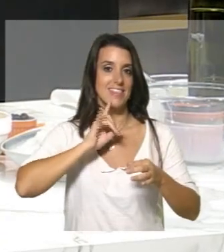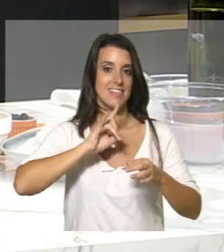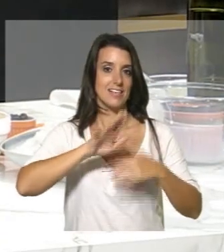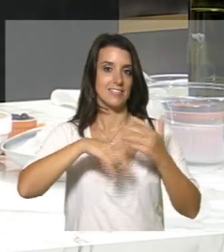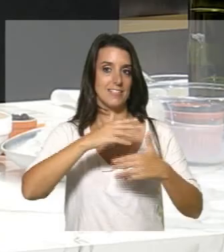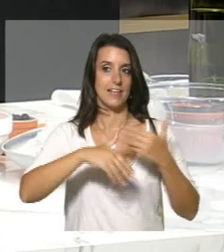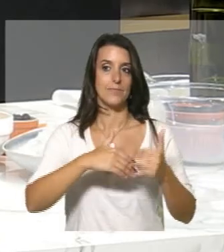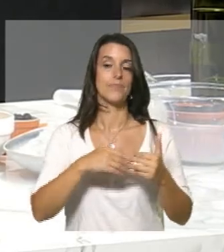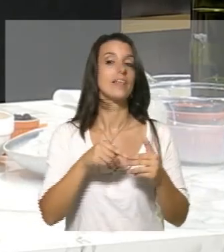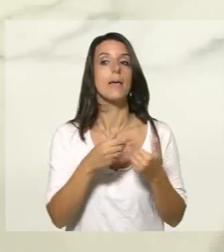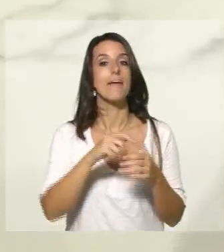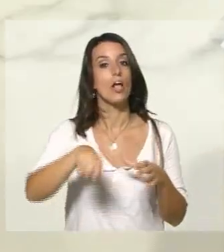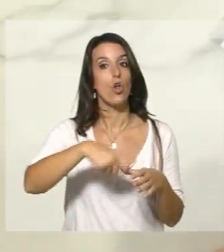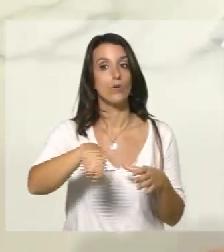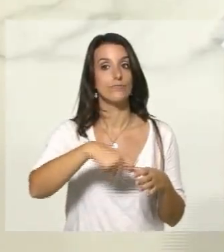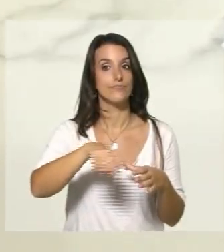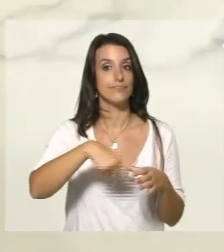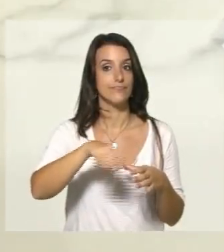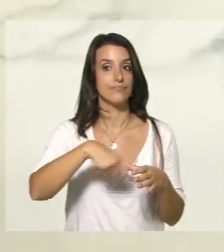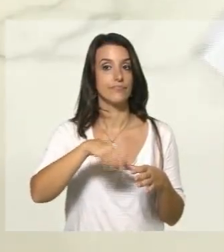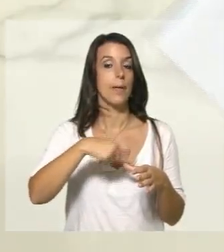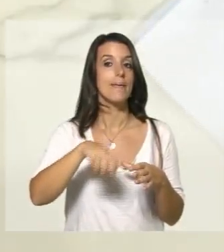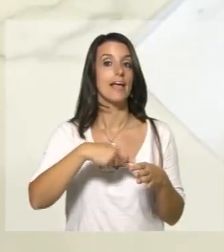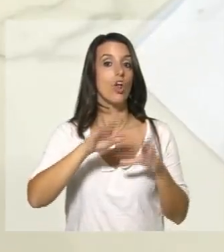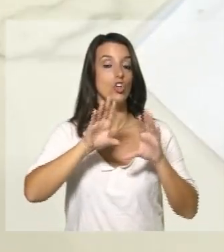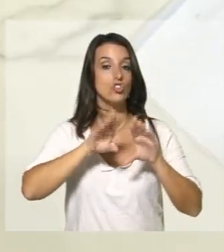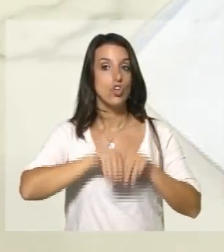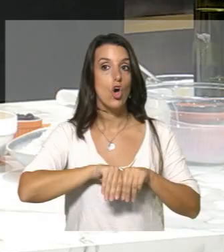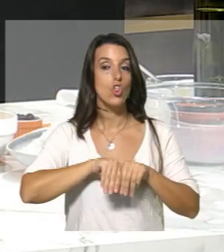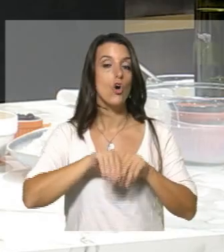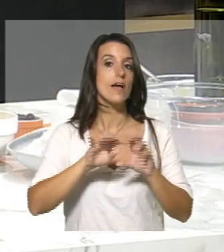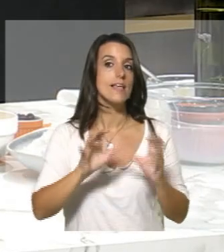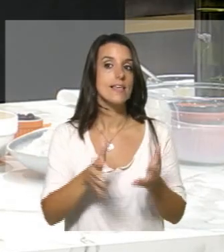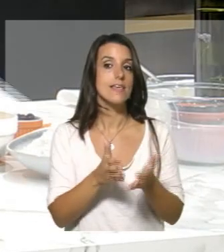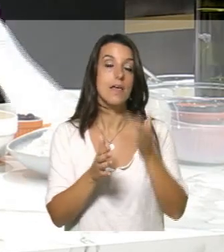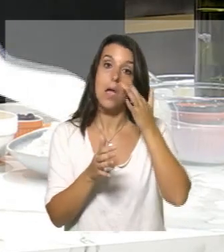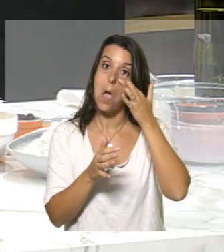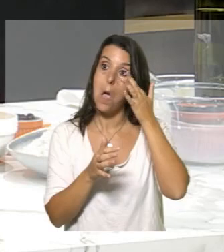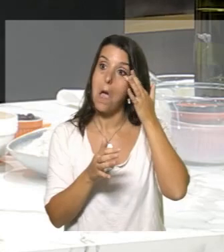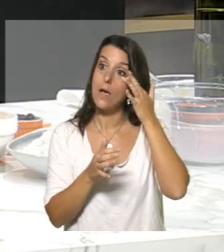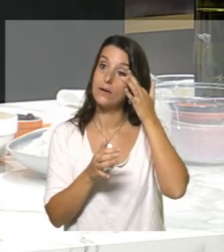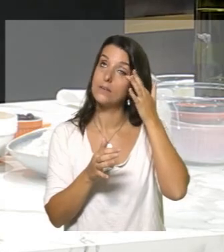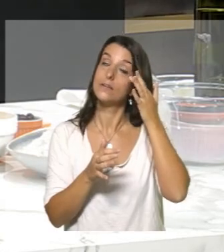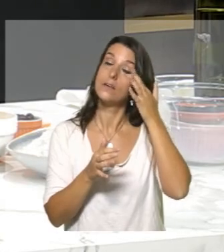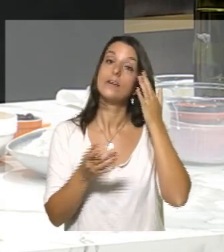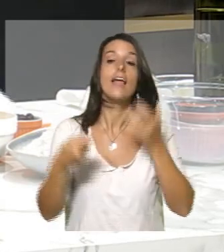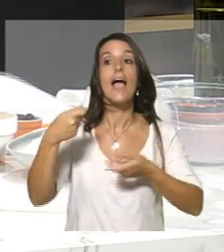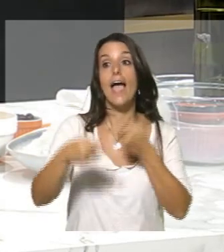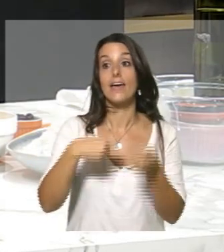con la leche caliente. Y ahí mezclo, ¿está? Voy a mezclar todo esto. Dice entibiar y